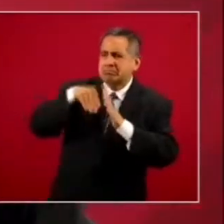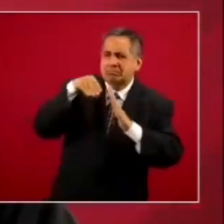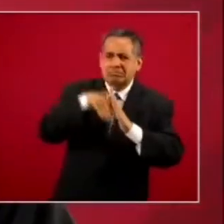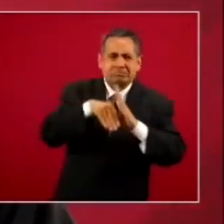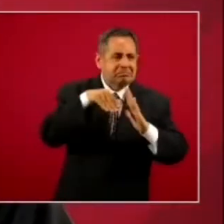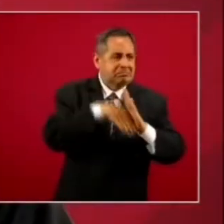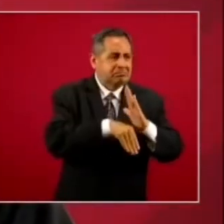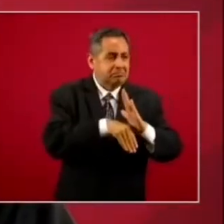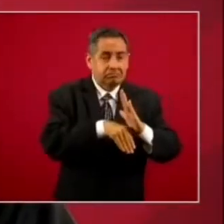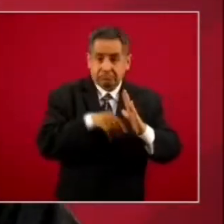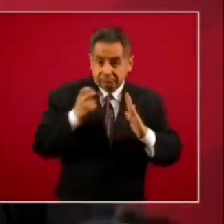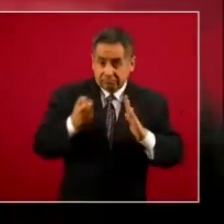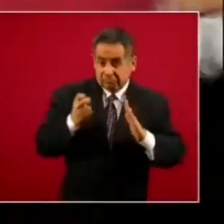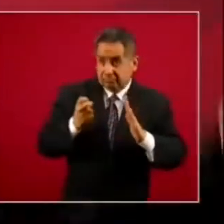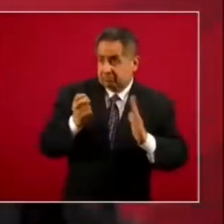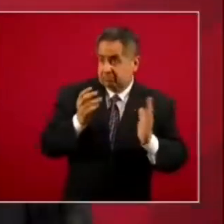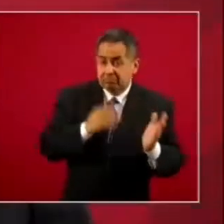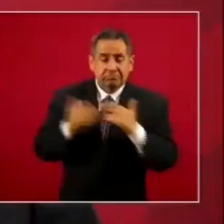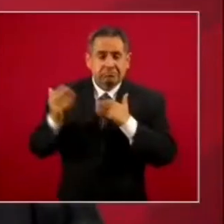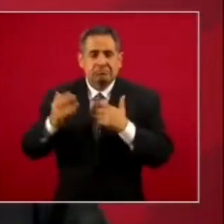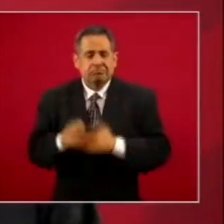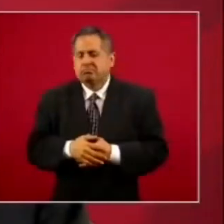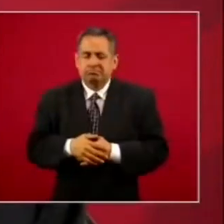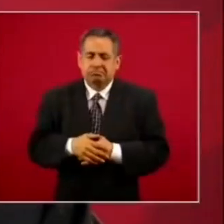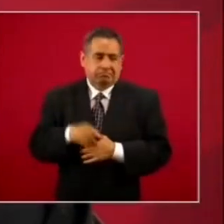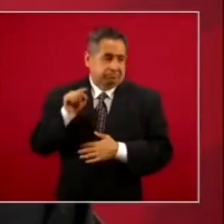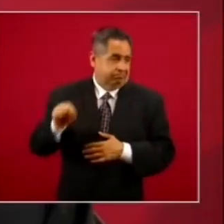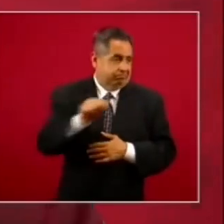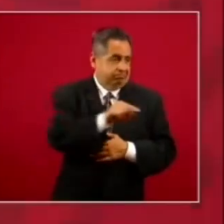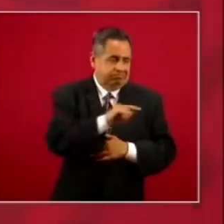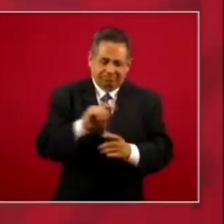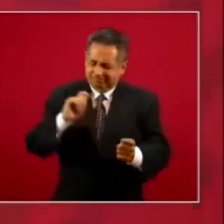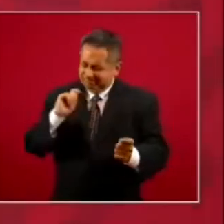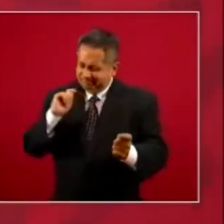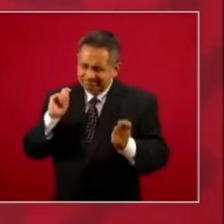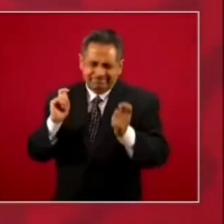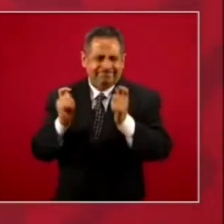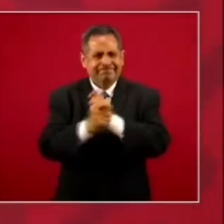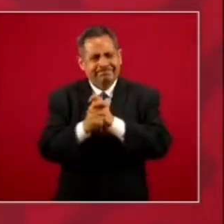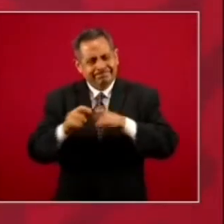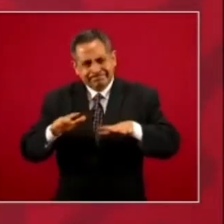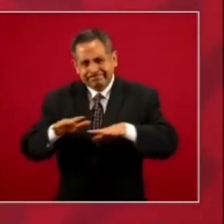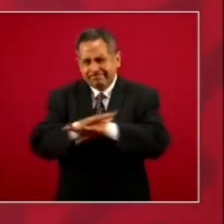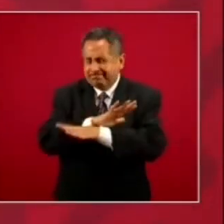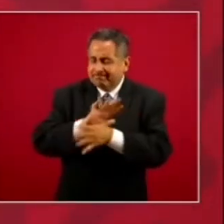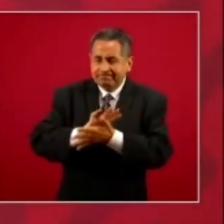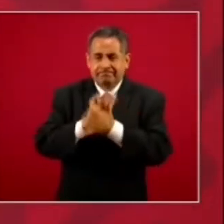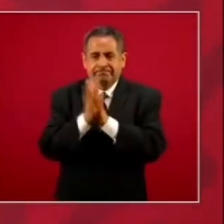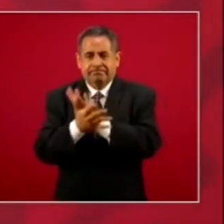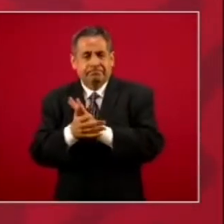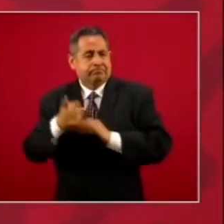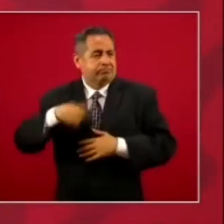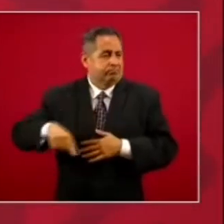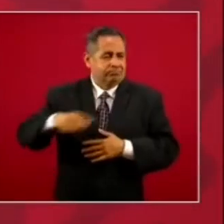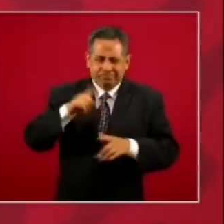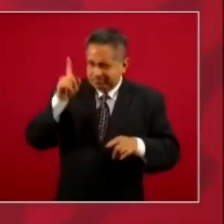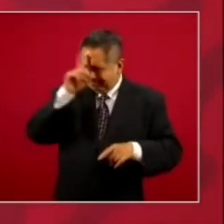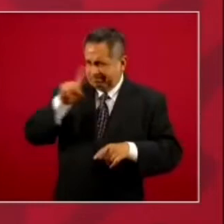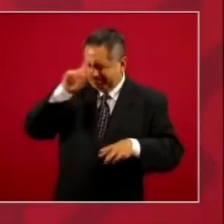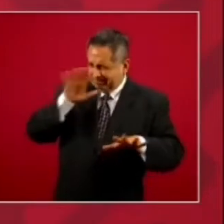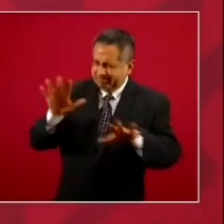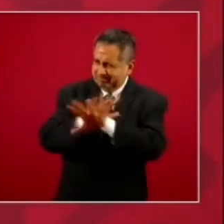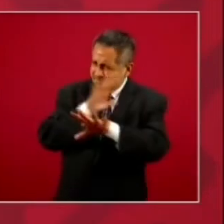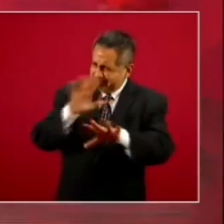adelante? Pues solo con una transformación, con una purificación de la vida pública, moralizando.